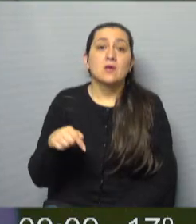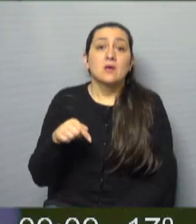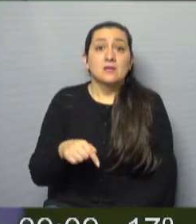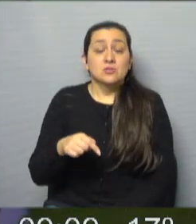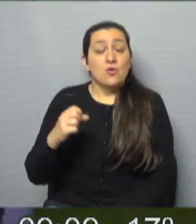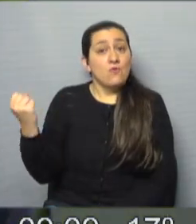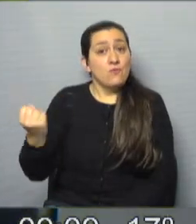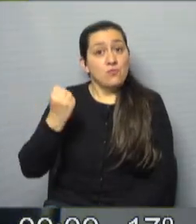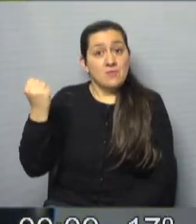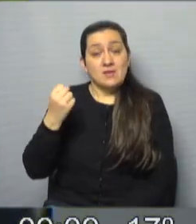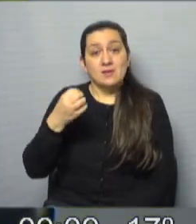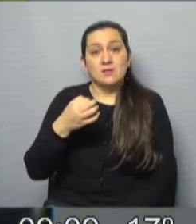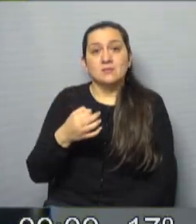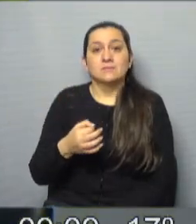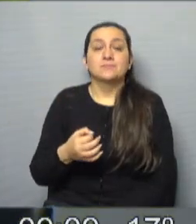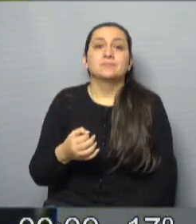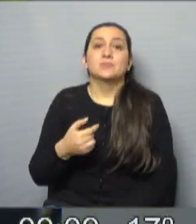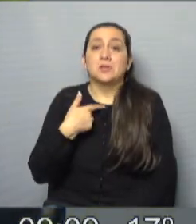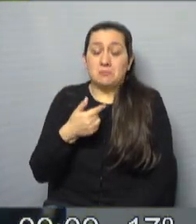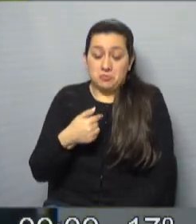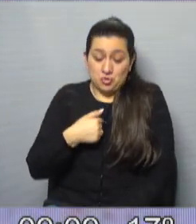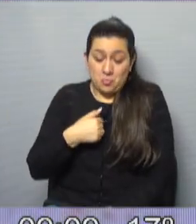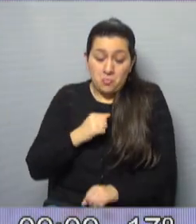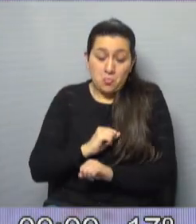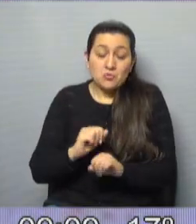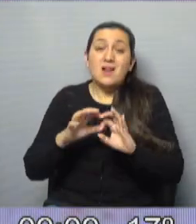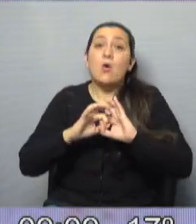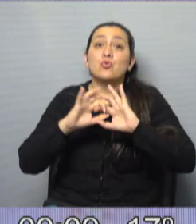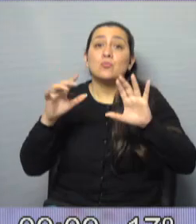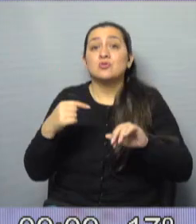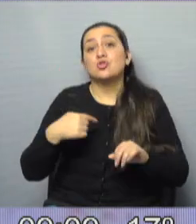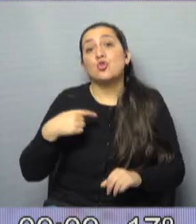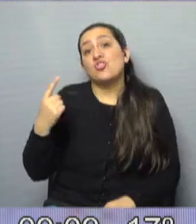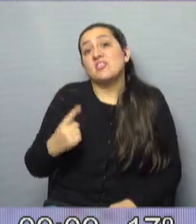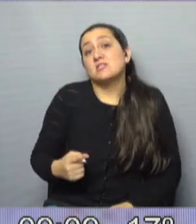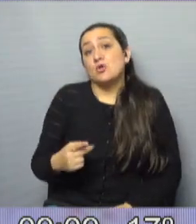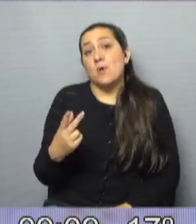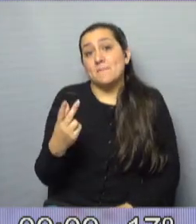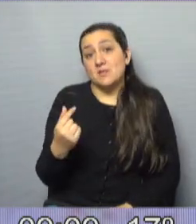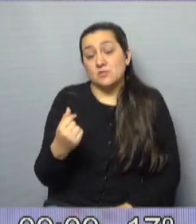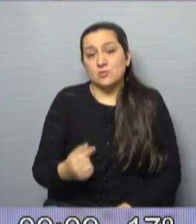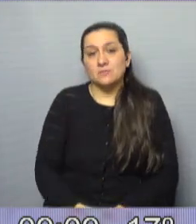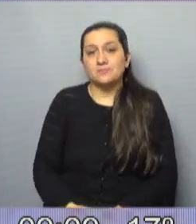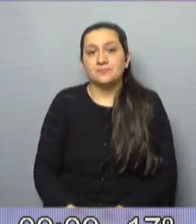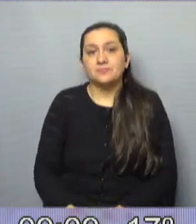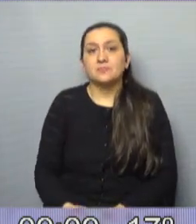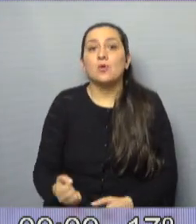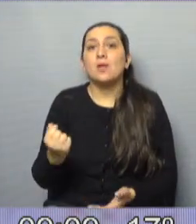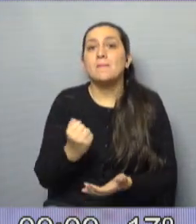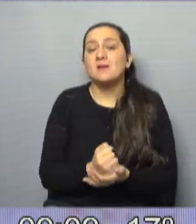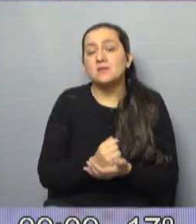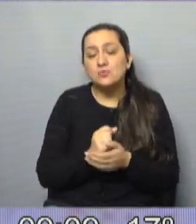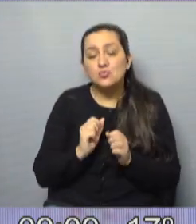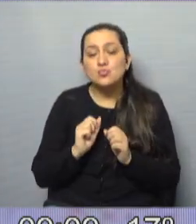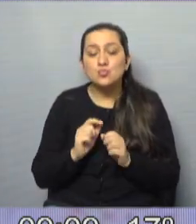Yo sería autónomo si pudiera fijar determinadas condiciones de trabajo. Porque el trabajador independiente es aquel que primero lo que marca es sus ingresos.